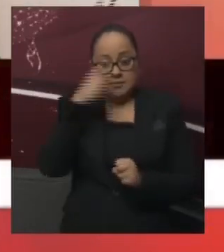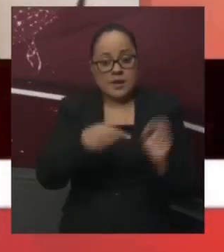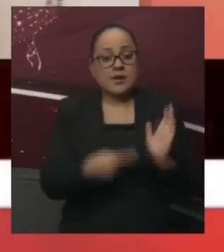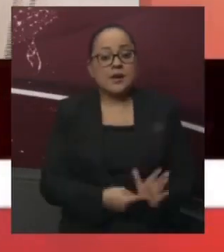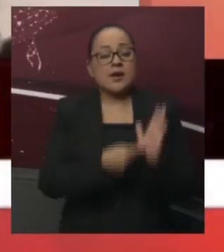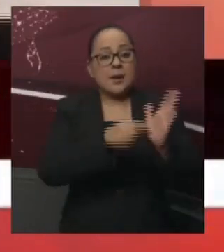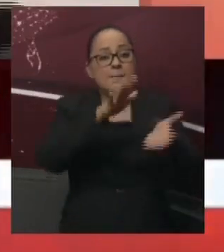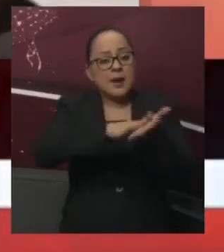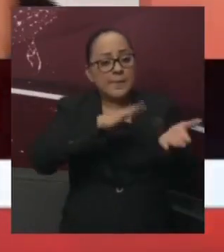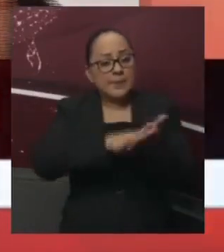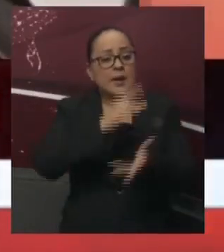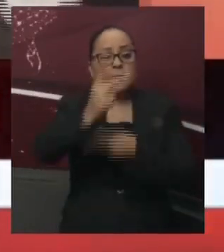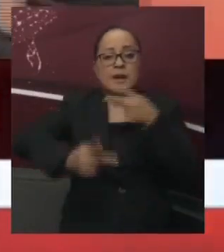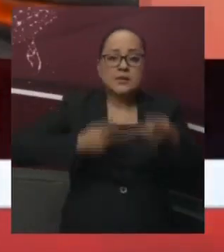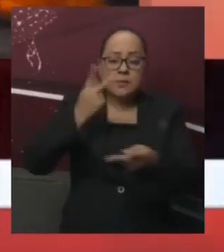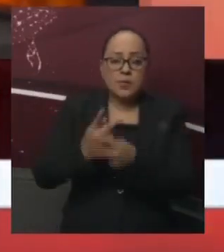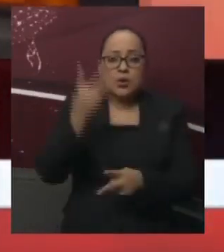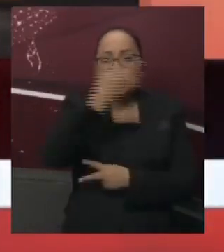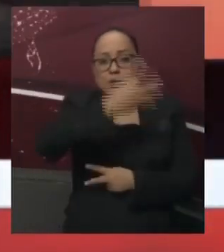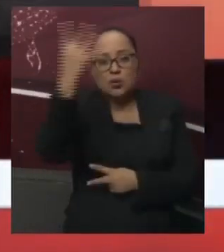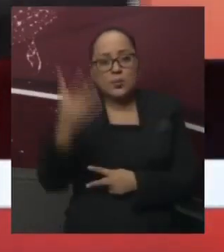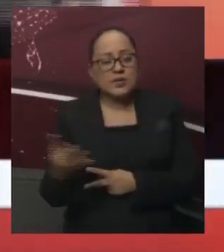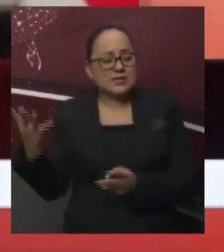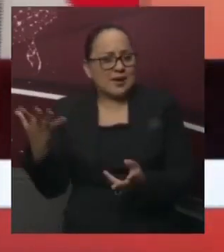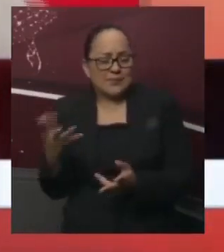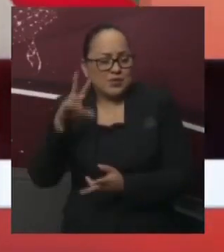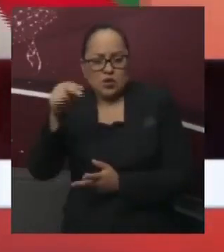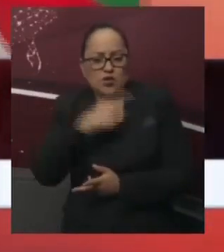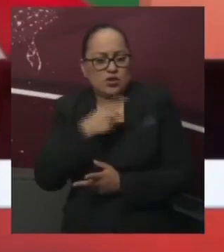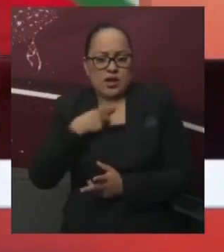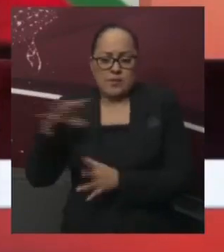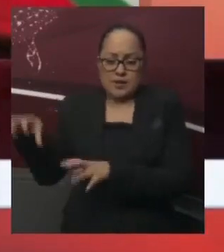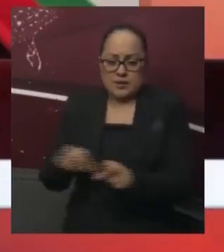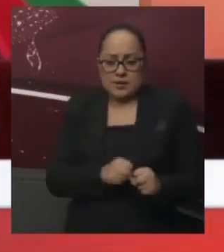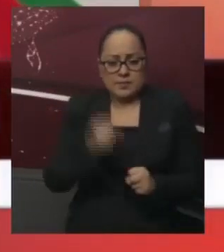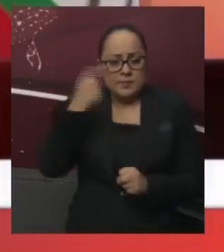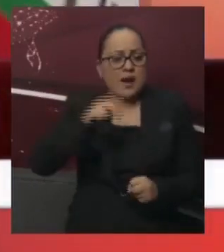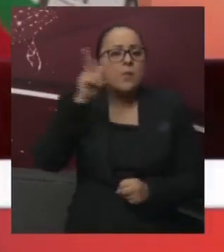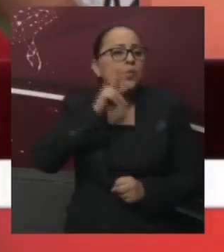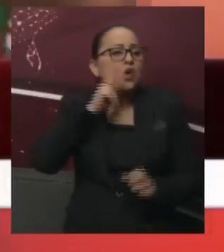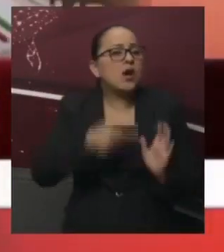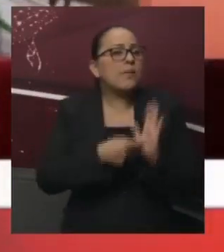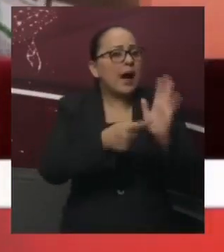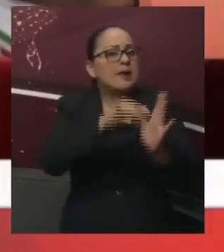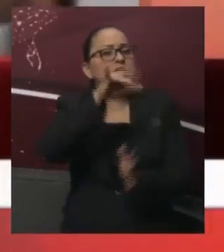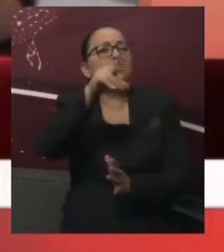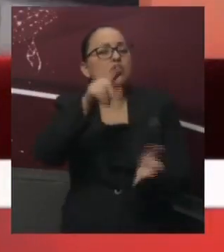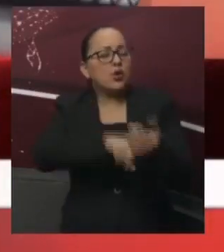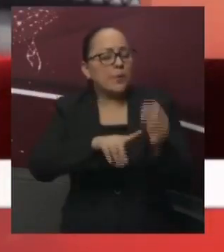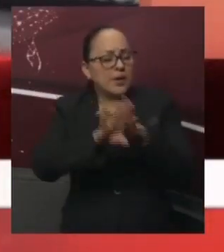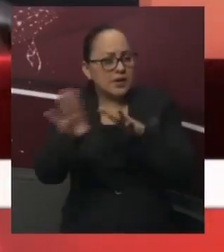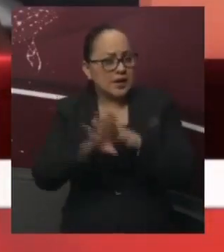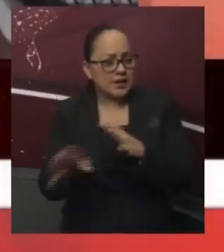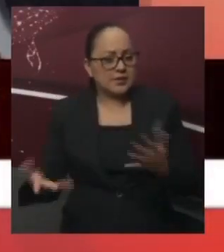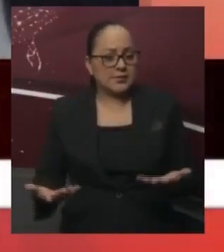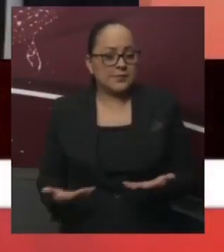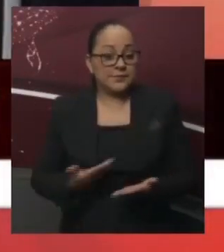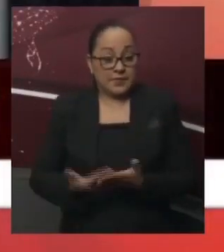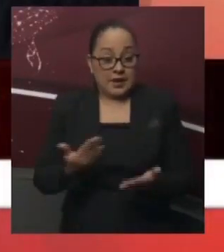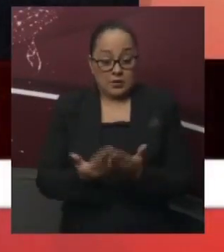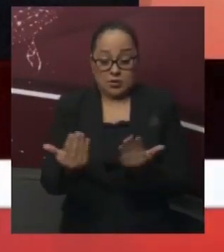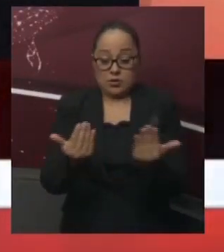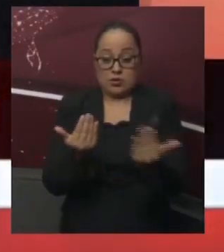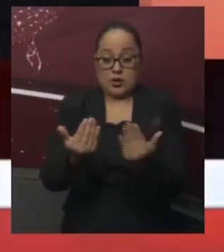presentar documentos que atestiguen su situación legal, de su situación migratoria. Entonces, ¿qué estamos teniendo aquí, Laxman?